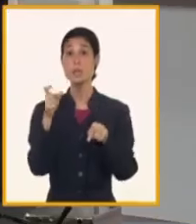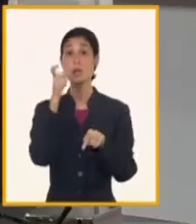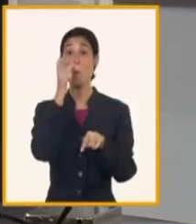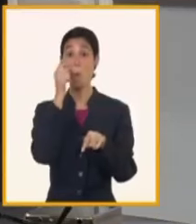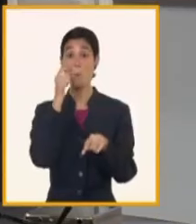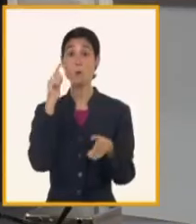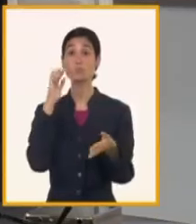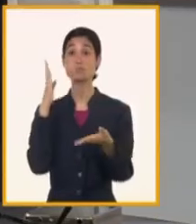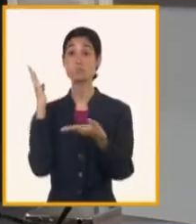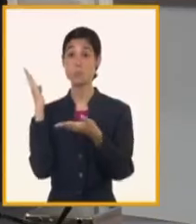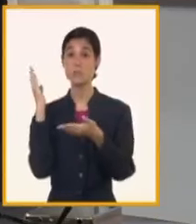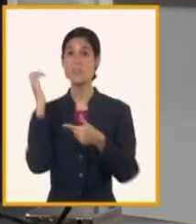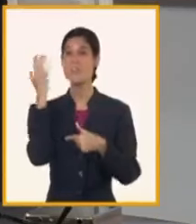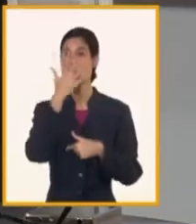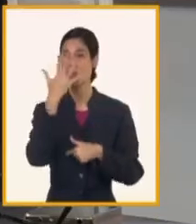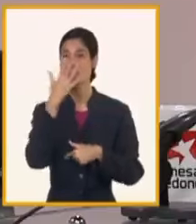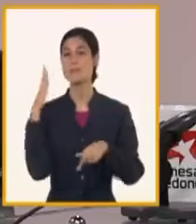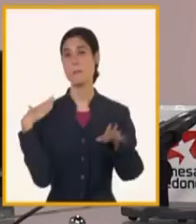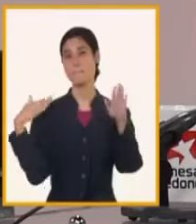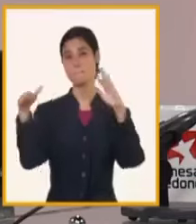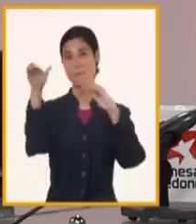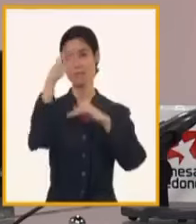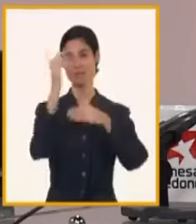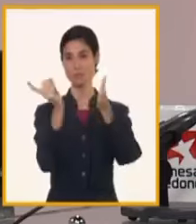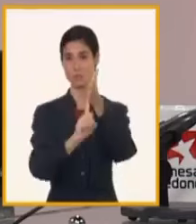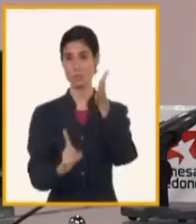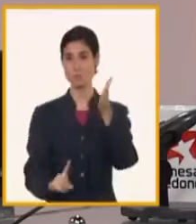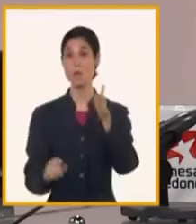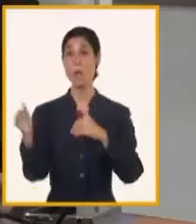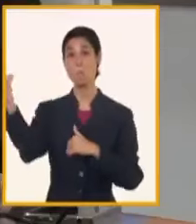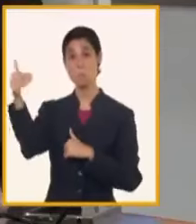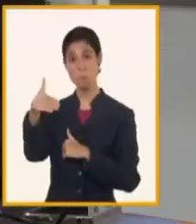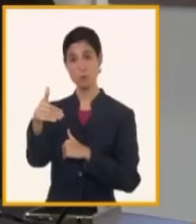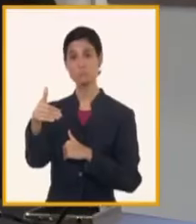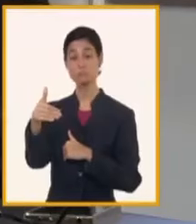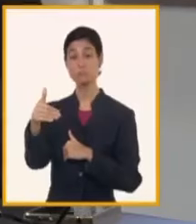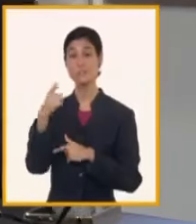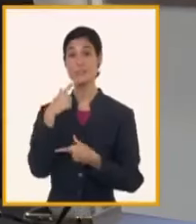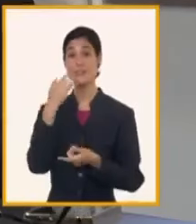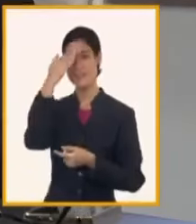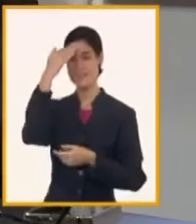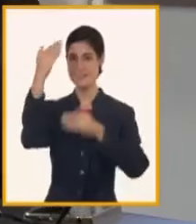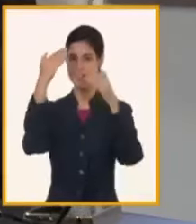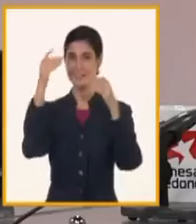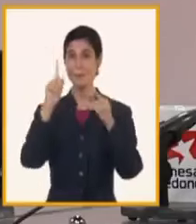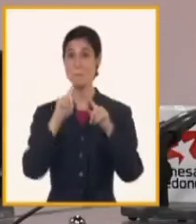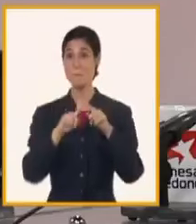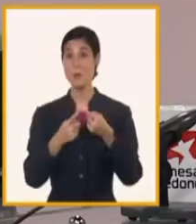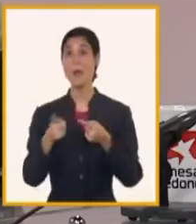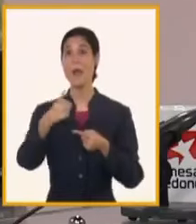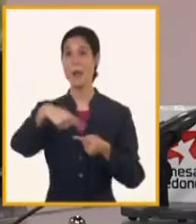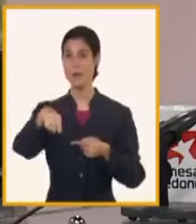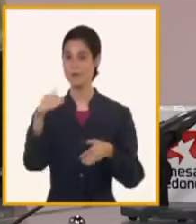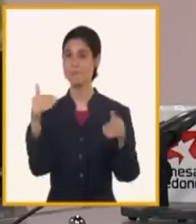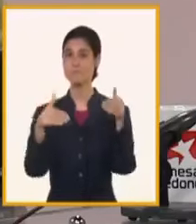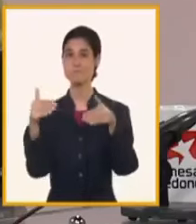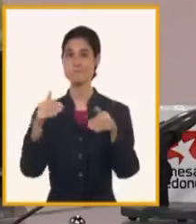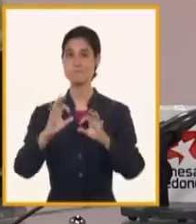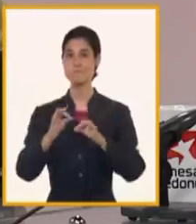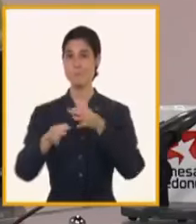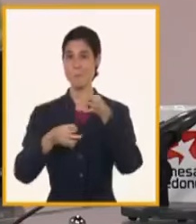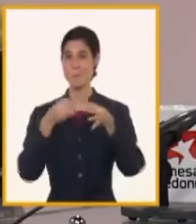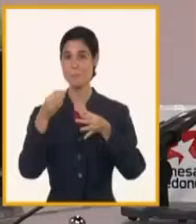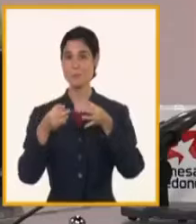ministro de energía y Minas Gracias por estar gracias a ti aí y buenas tardes y bueno nos acompaña también el ingeniero